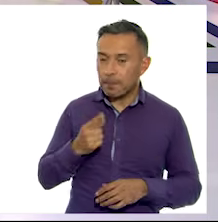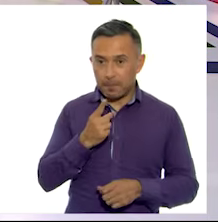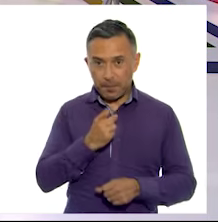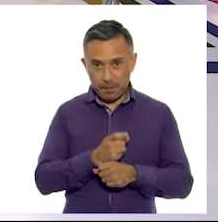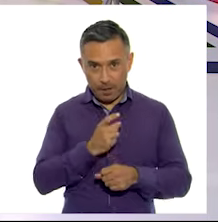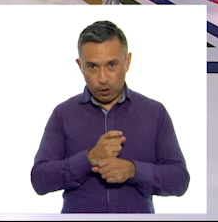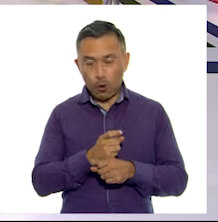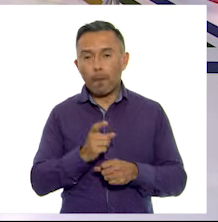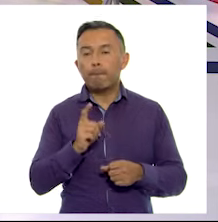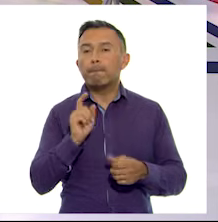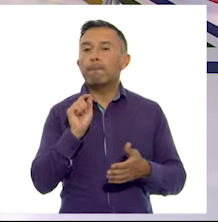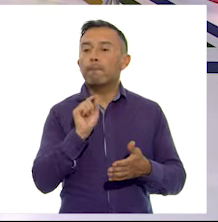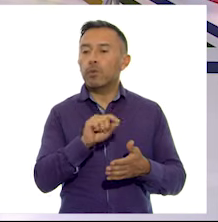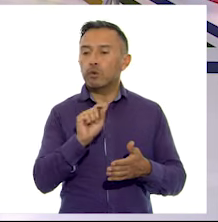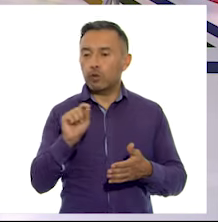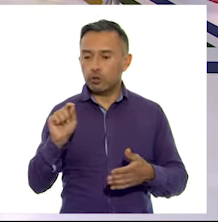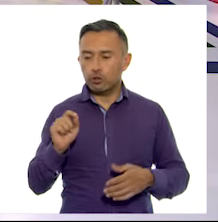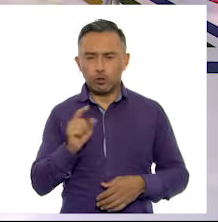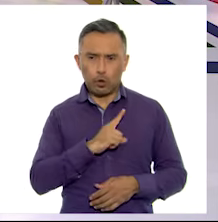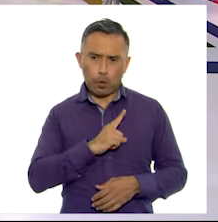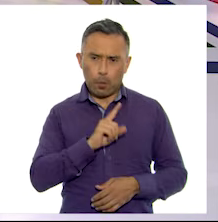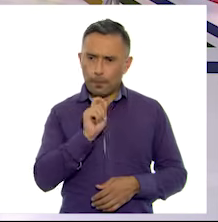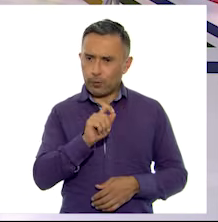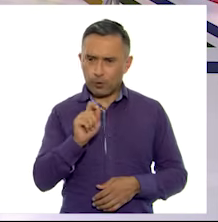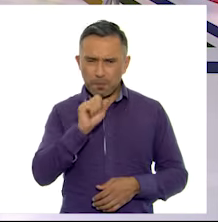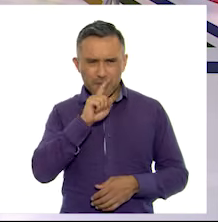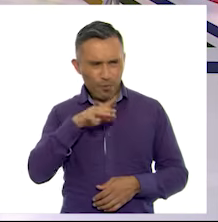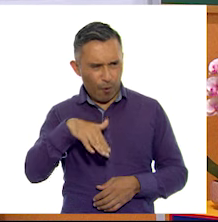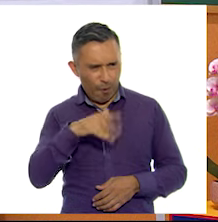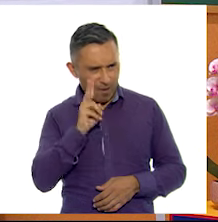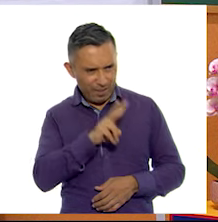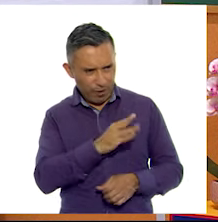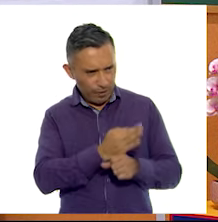dibujar puntos. Solo puntos, así como estuviste haciendo aquí.